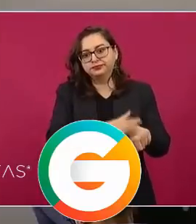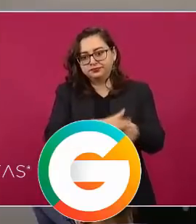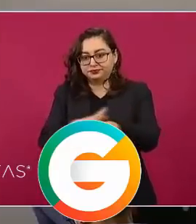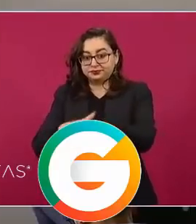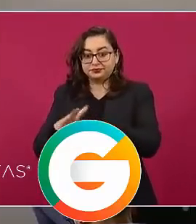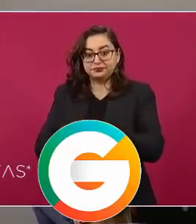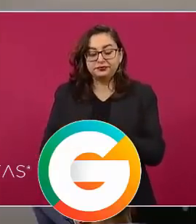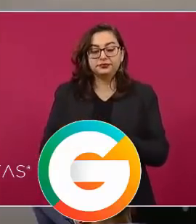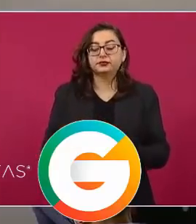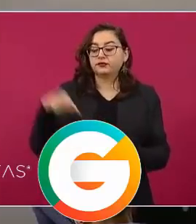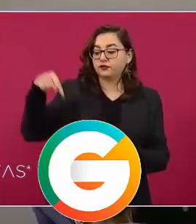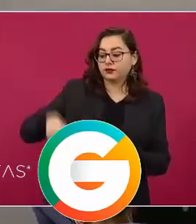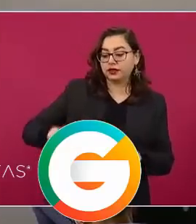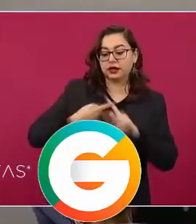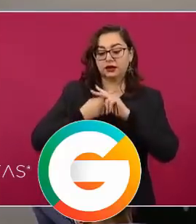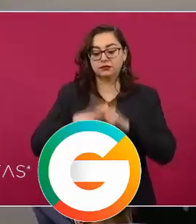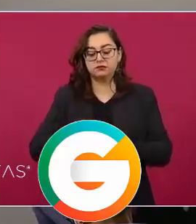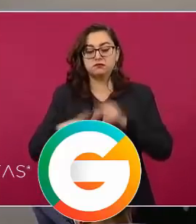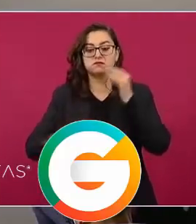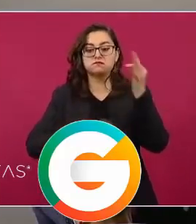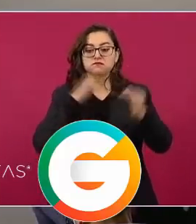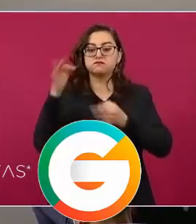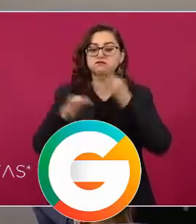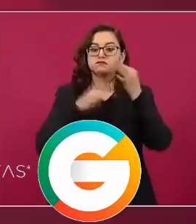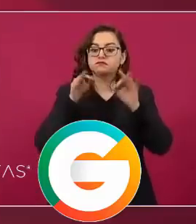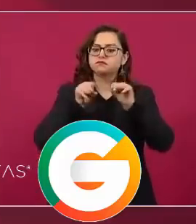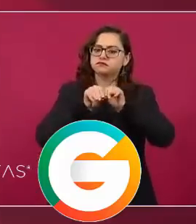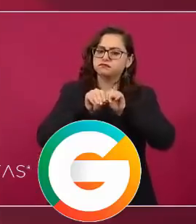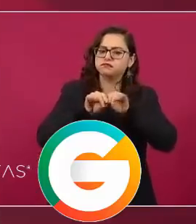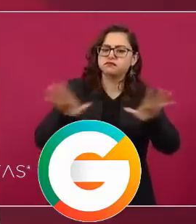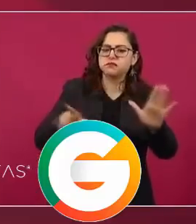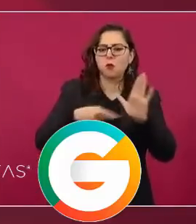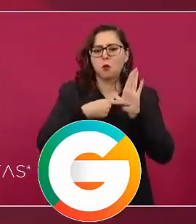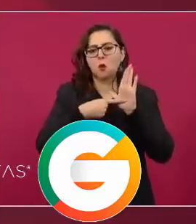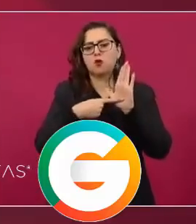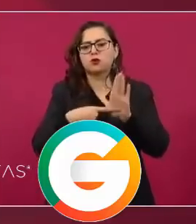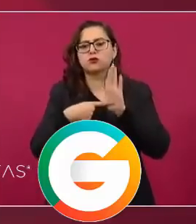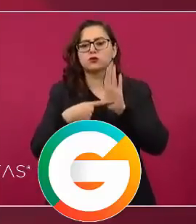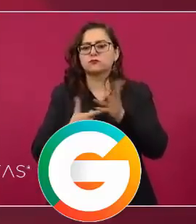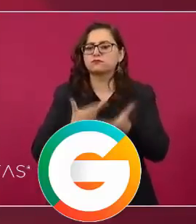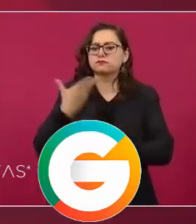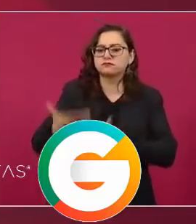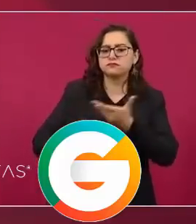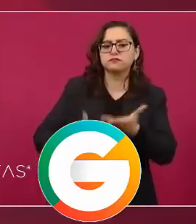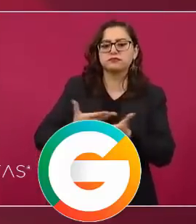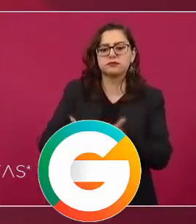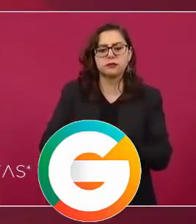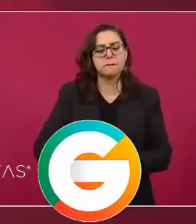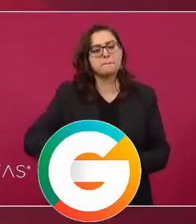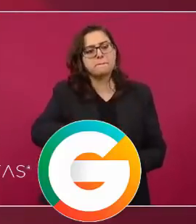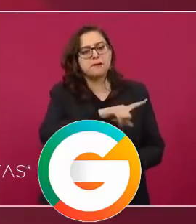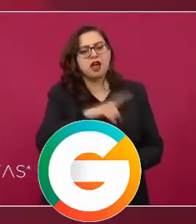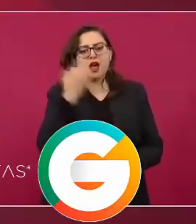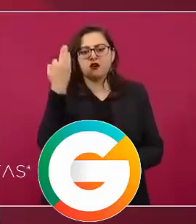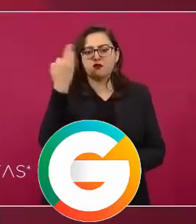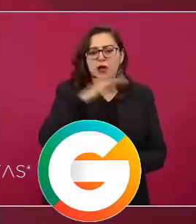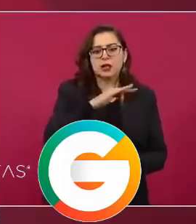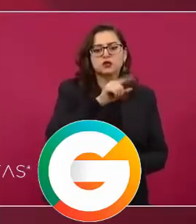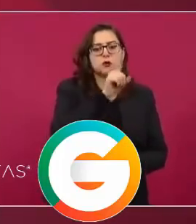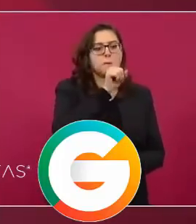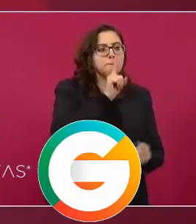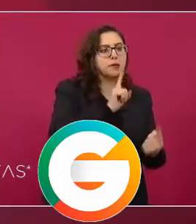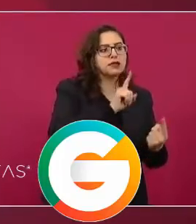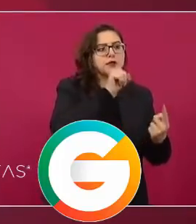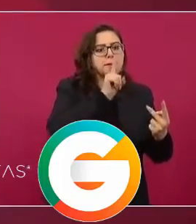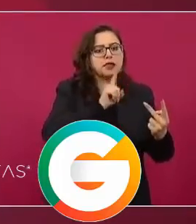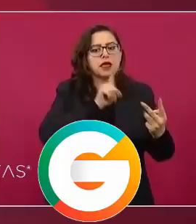como tú misma deberás reflexionar en la intimidad de tu conciencia, se han cometido atropellos, amenazas e intentos de intimidación contra el periodismo, que, es